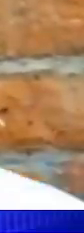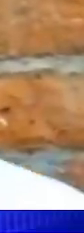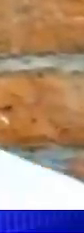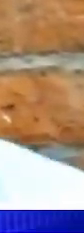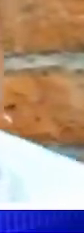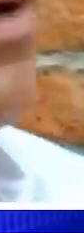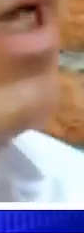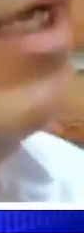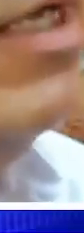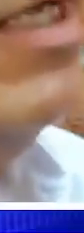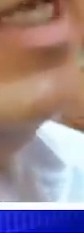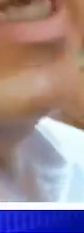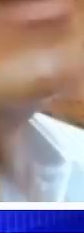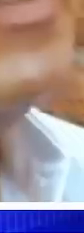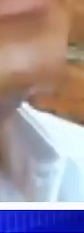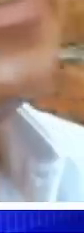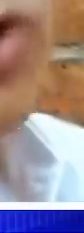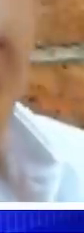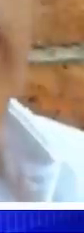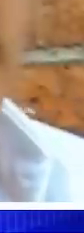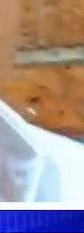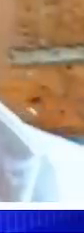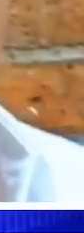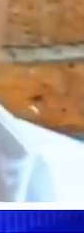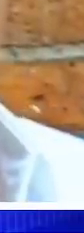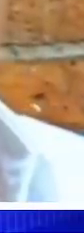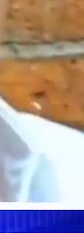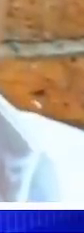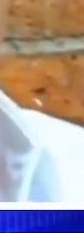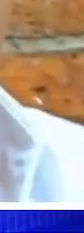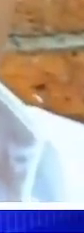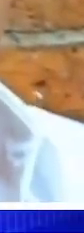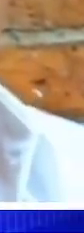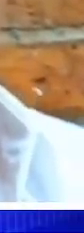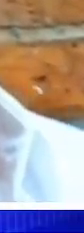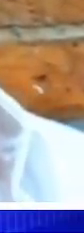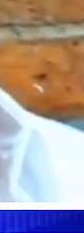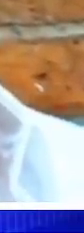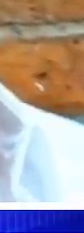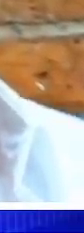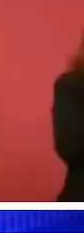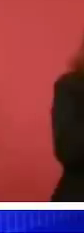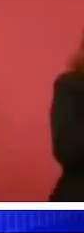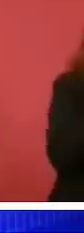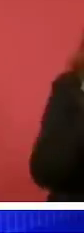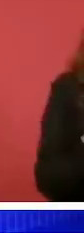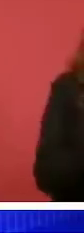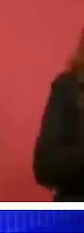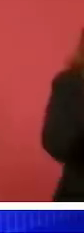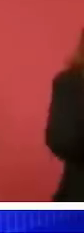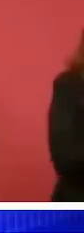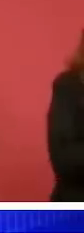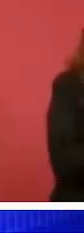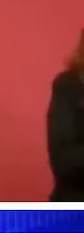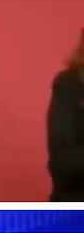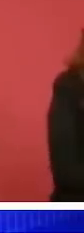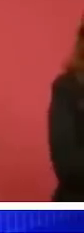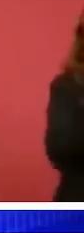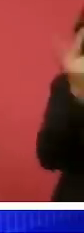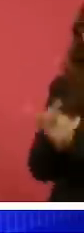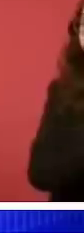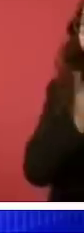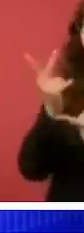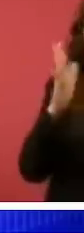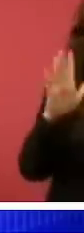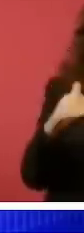de García Luna que se identifica con un pelo todavía más canoso y un poco más acabado vestido de azul como